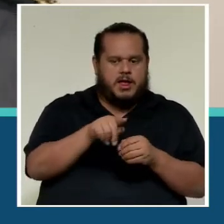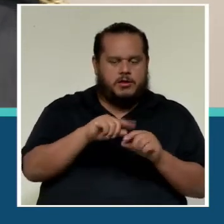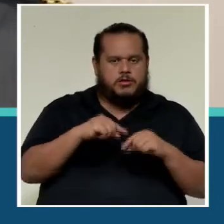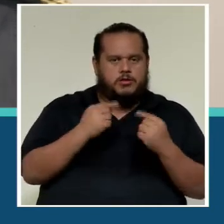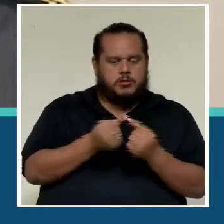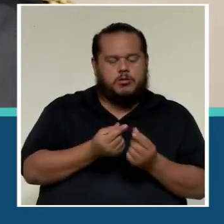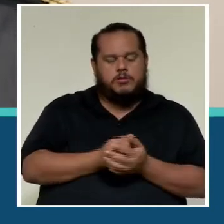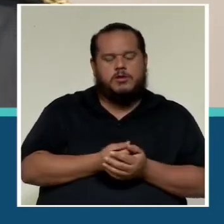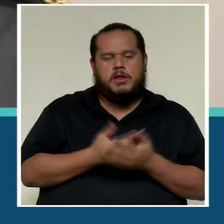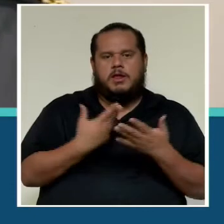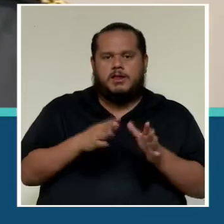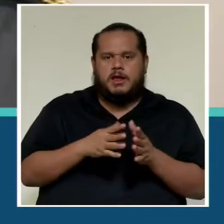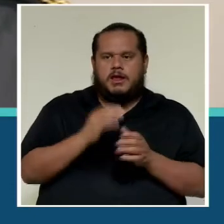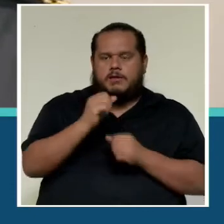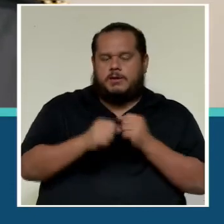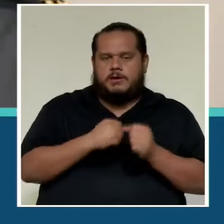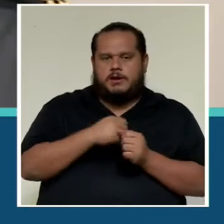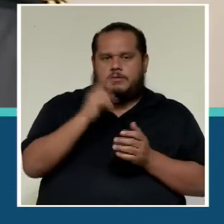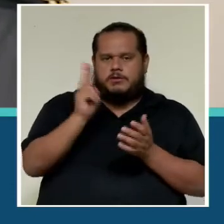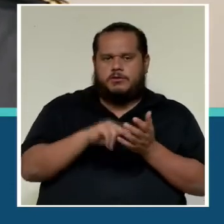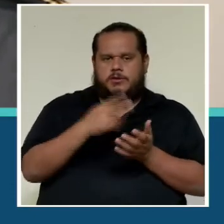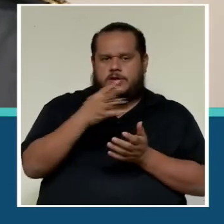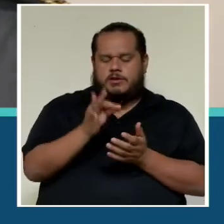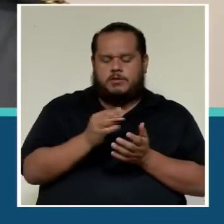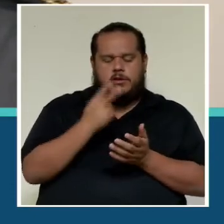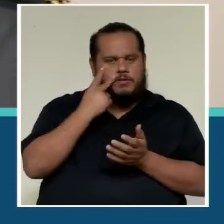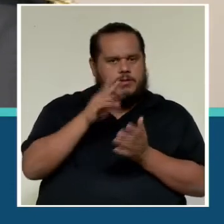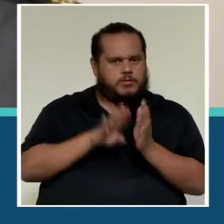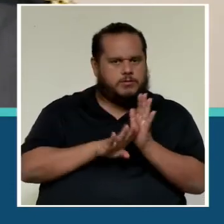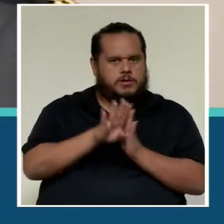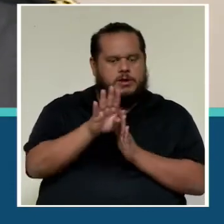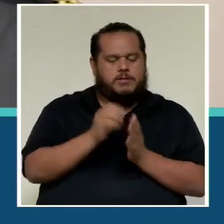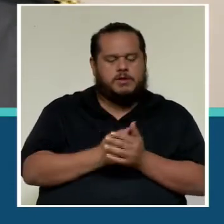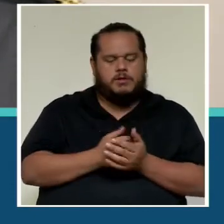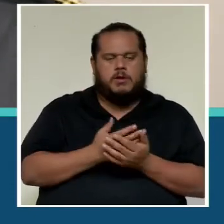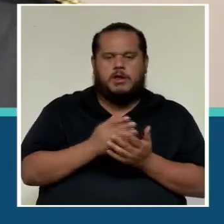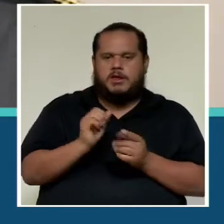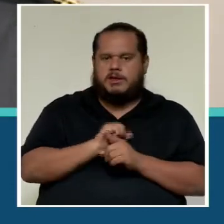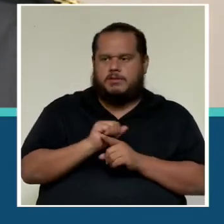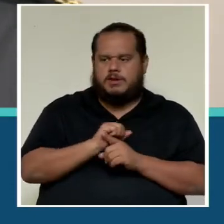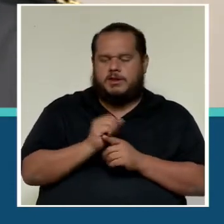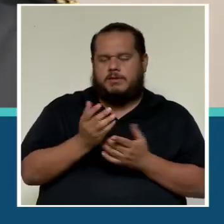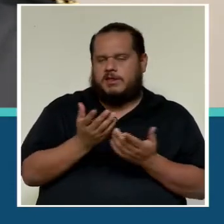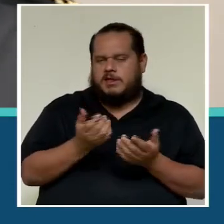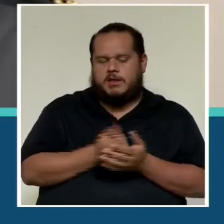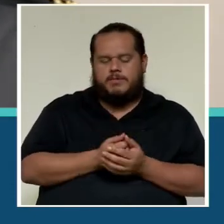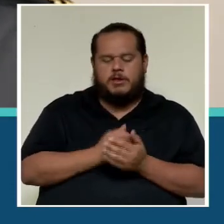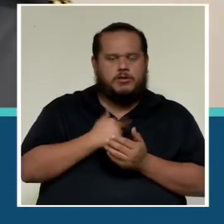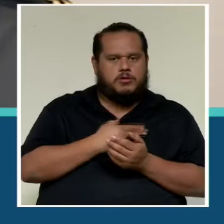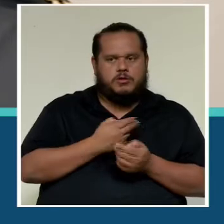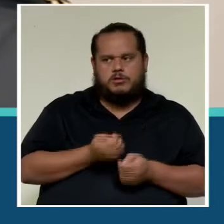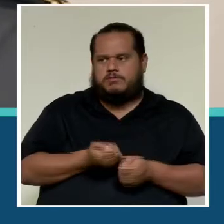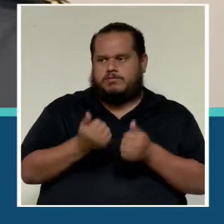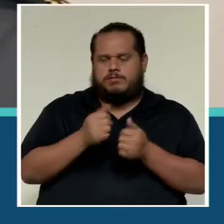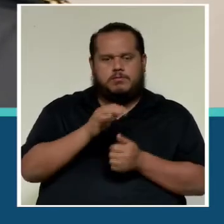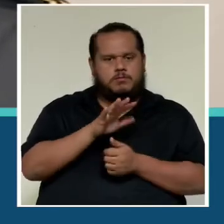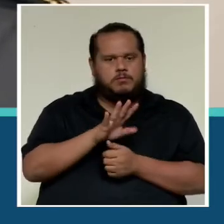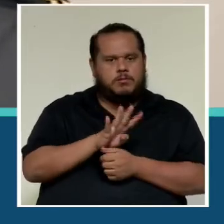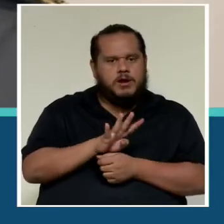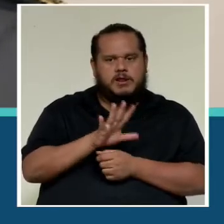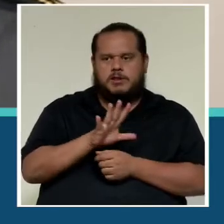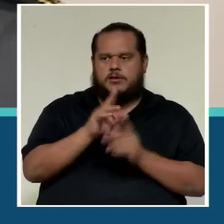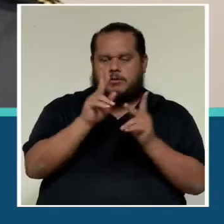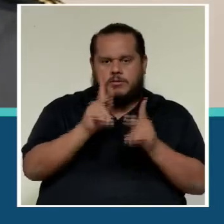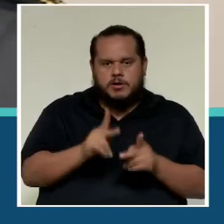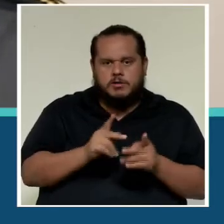grupos. Ya para el año 2019 vemos un incremento y prácticamente deportamos 45 personas relacionadas